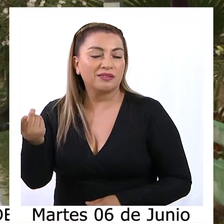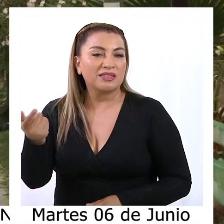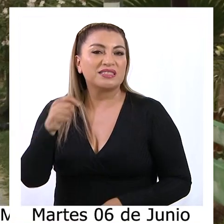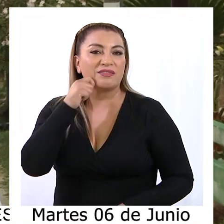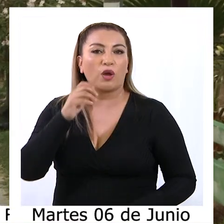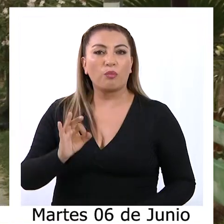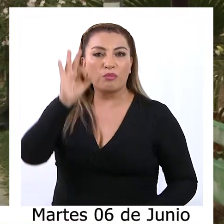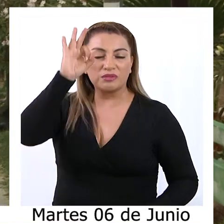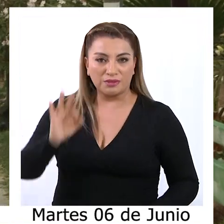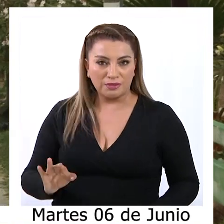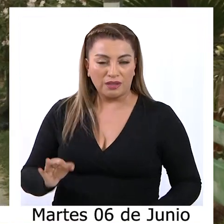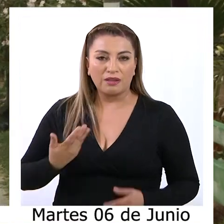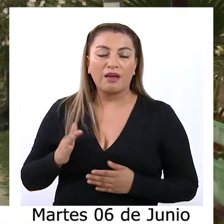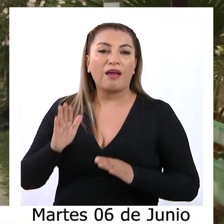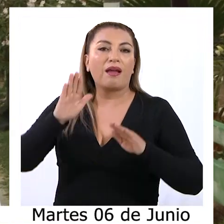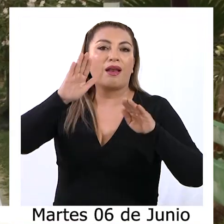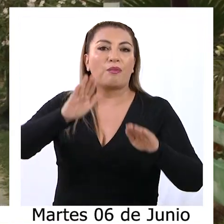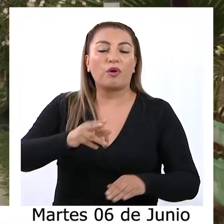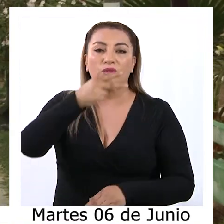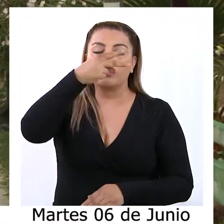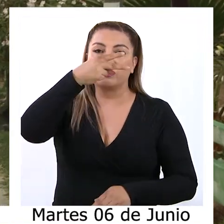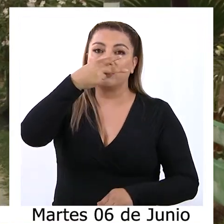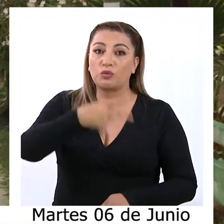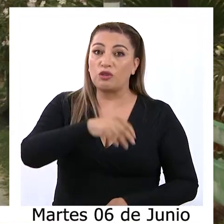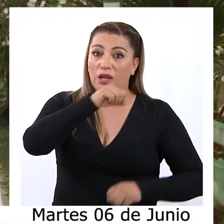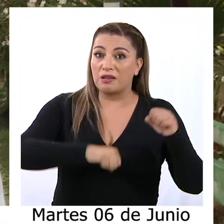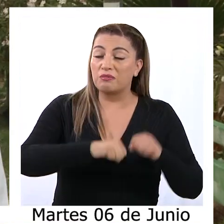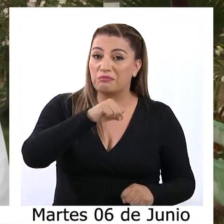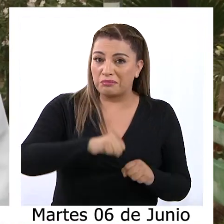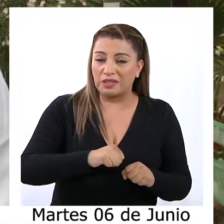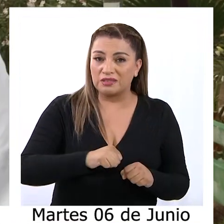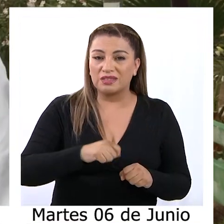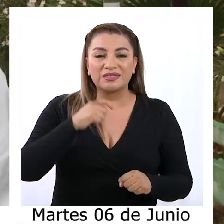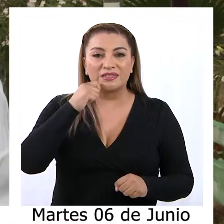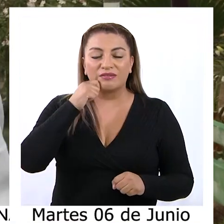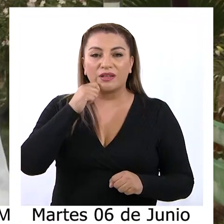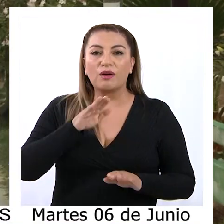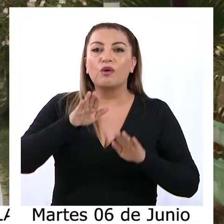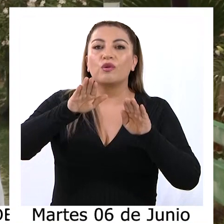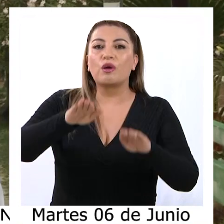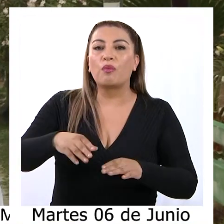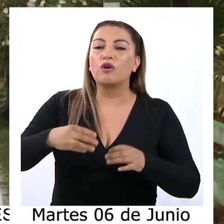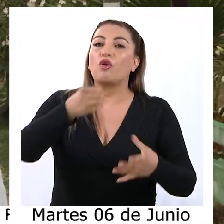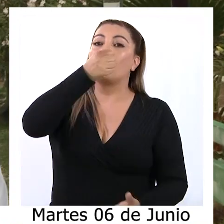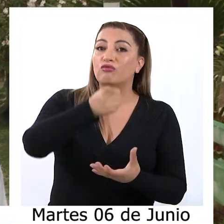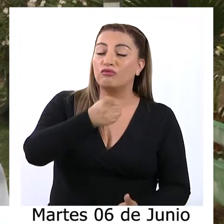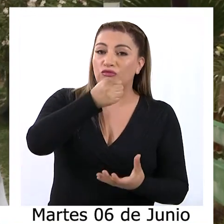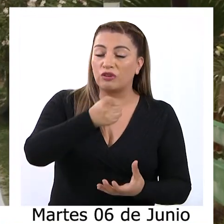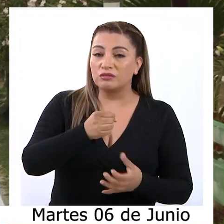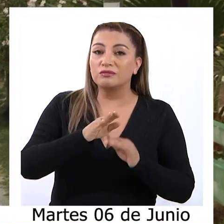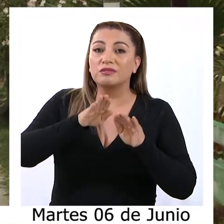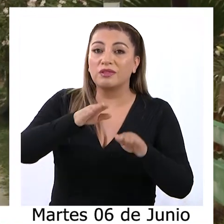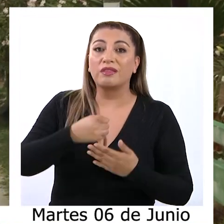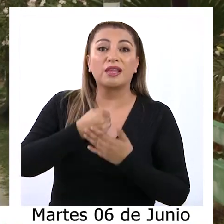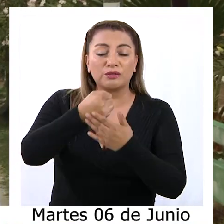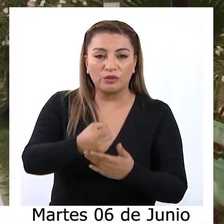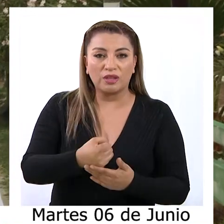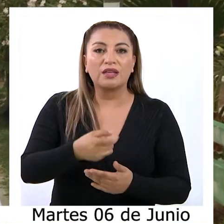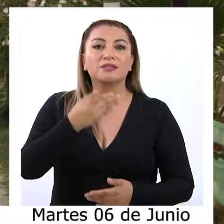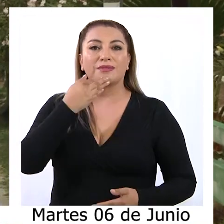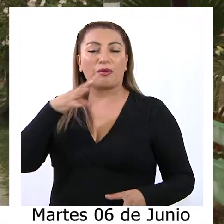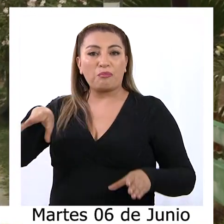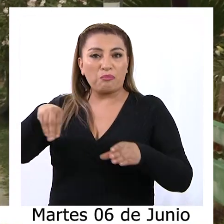un porcentaje del aporte del empleador va a un pilar solidario, a un fondo solidario, eso efectivamente